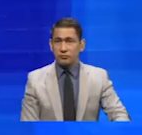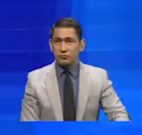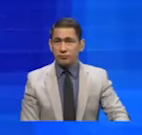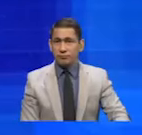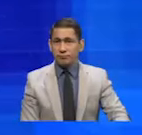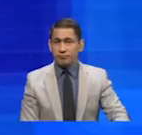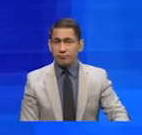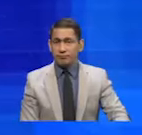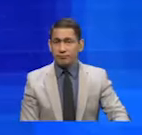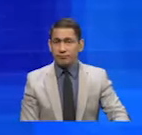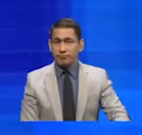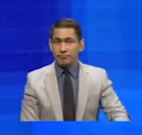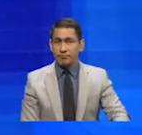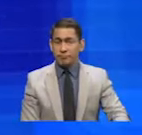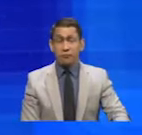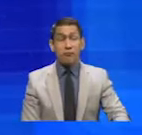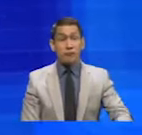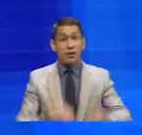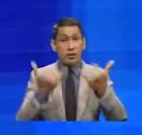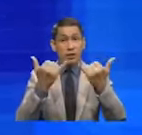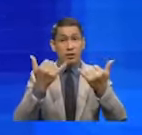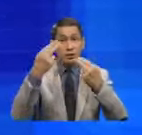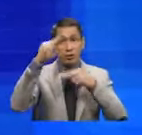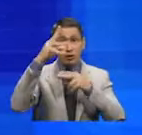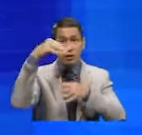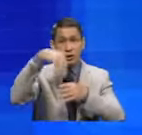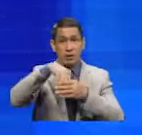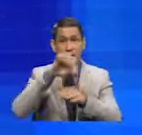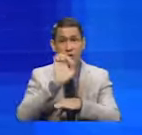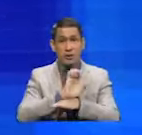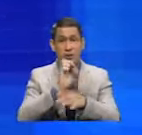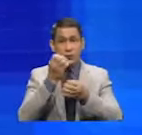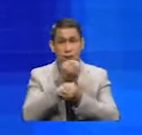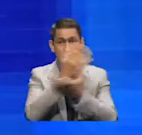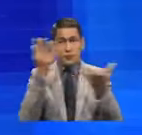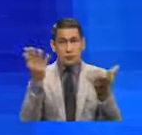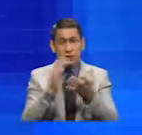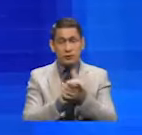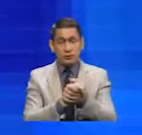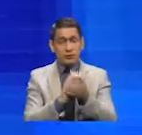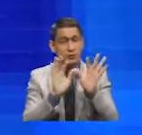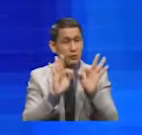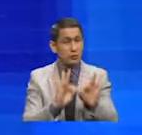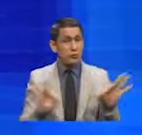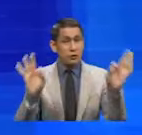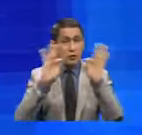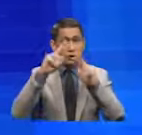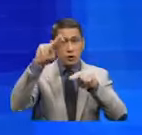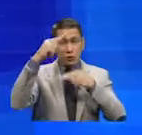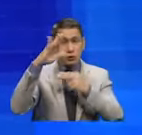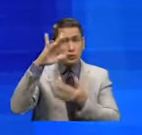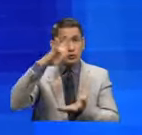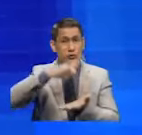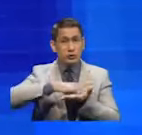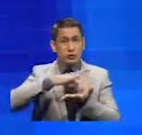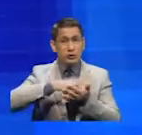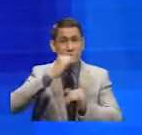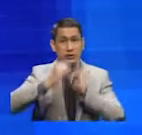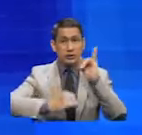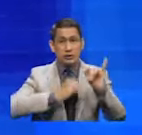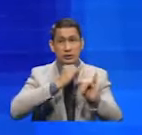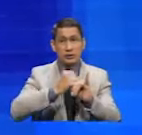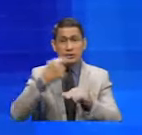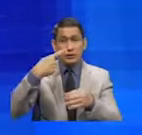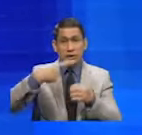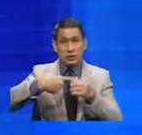Amigos televidentes, volvemos al plano nacional. Y les vamos a contar algo histórico. El Aeropuerto Internacional